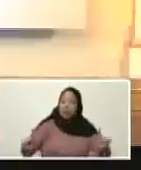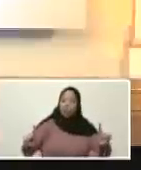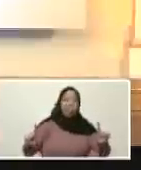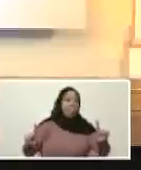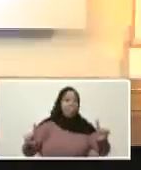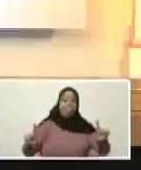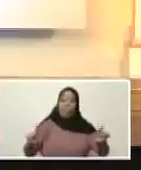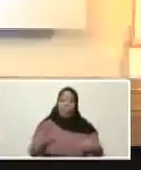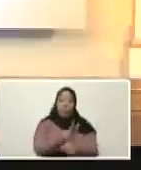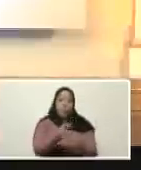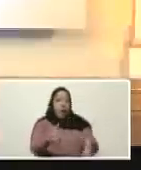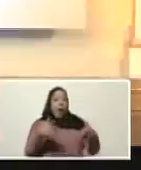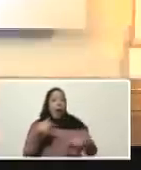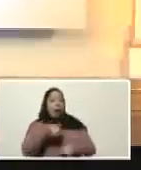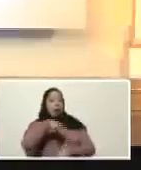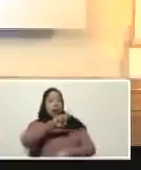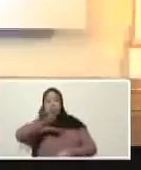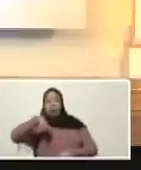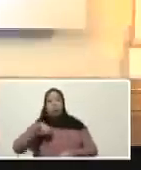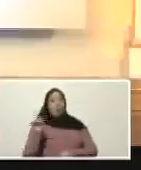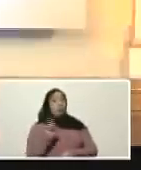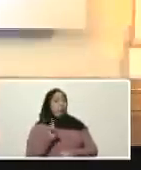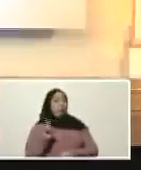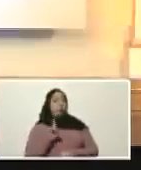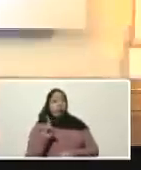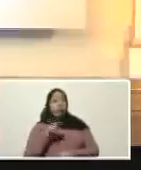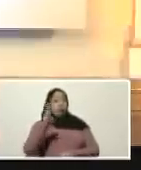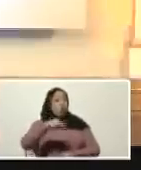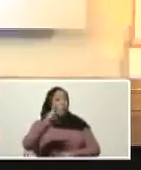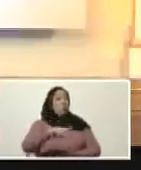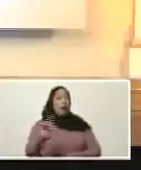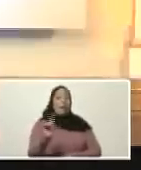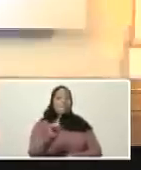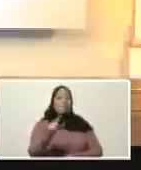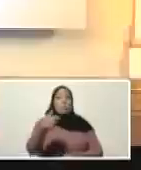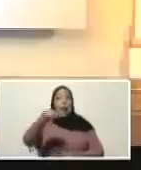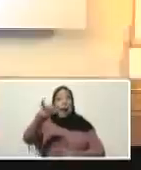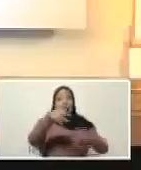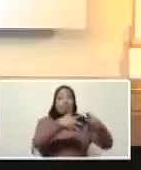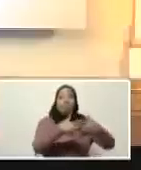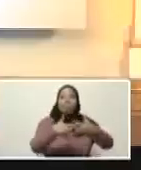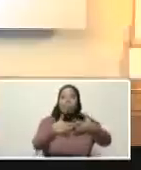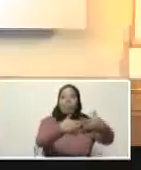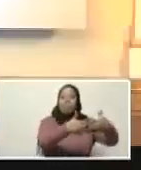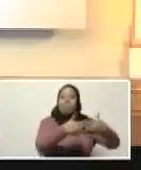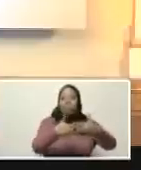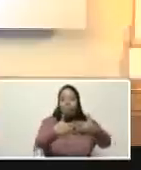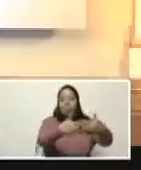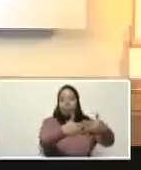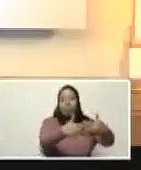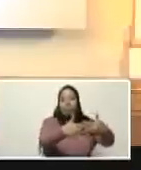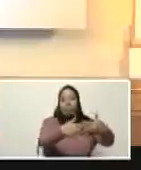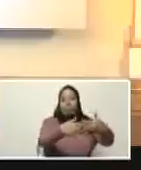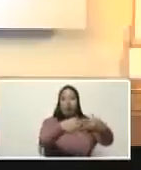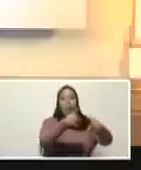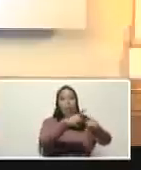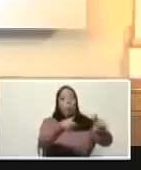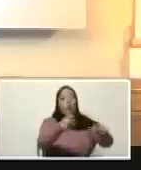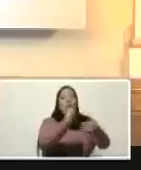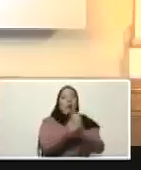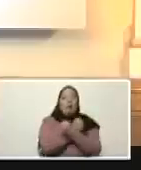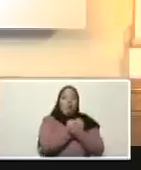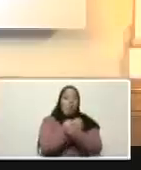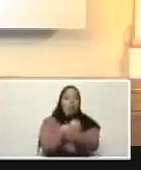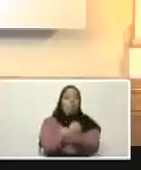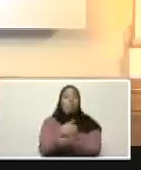jamás. Mientras existan imperios, todo lo que tenemos y amamos está